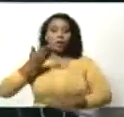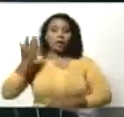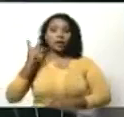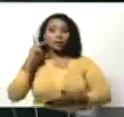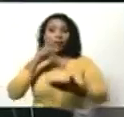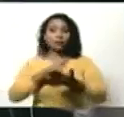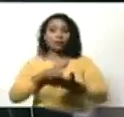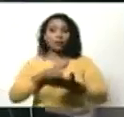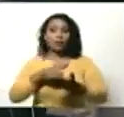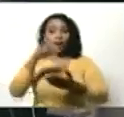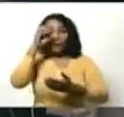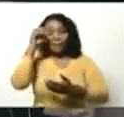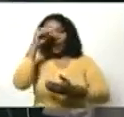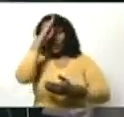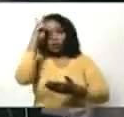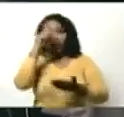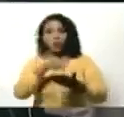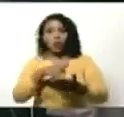que Petro fue electo